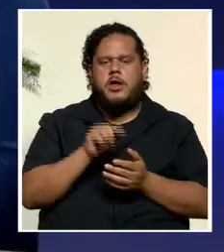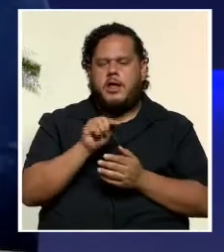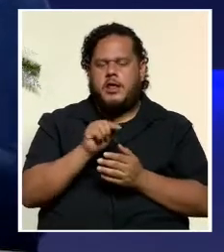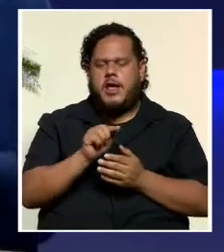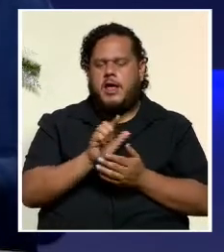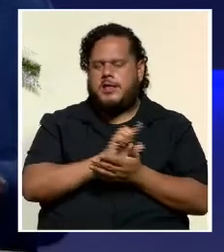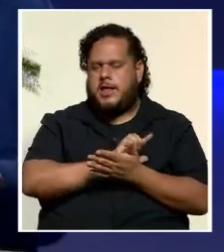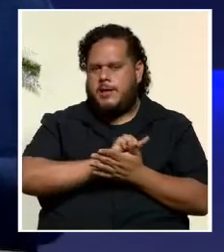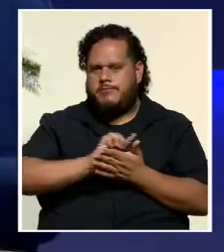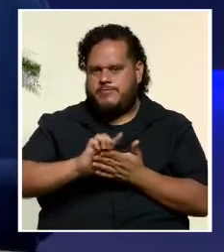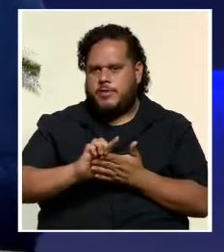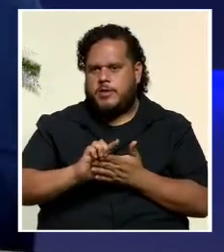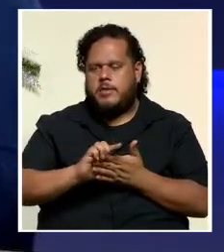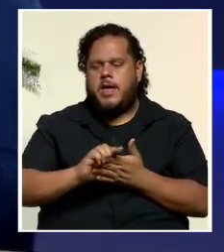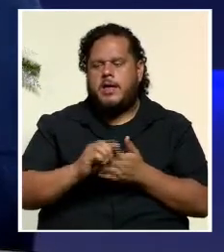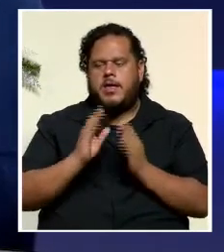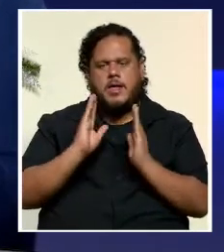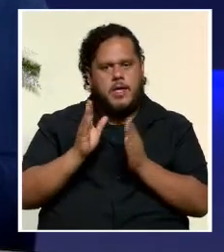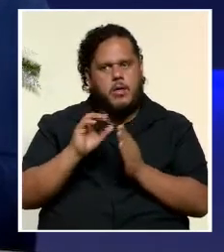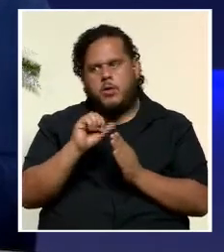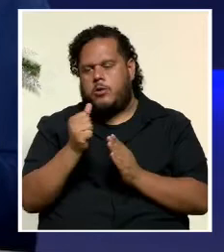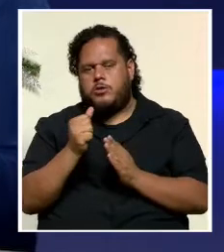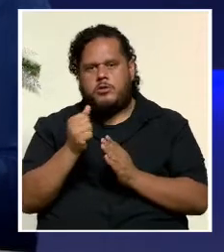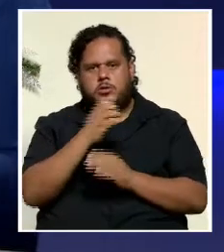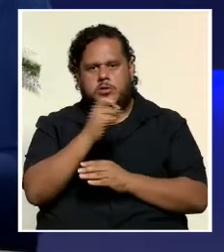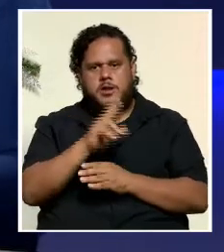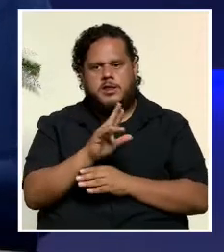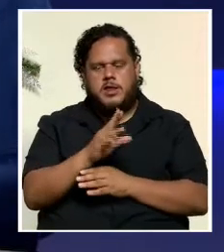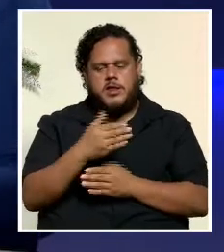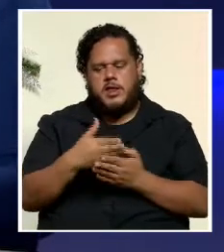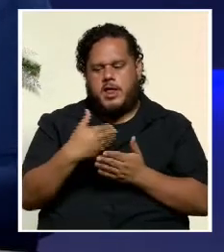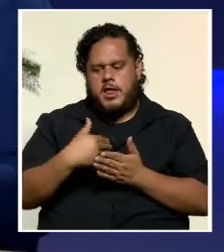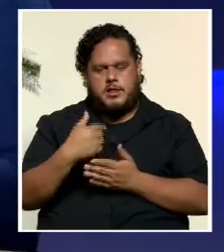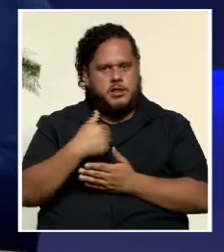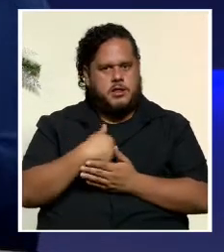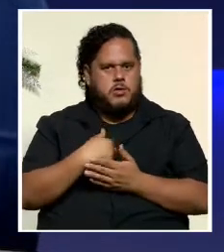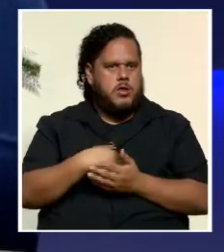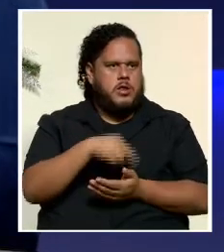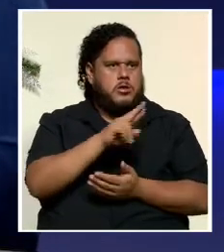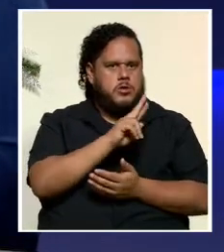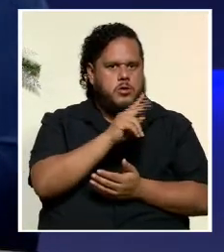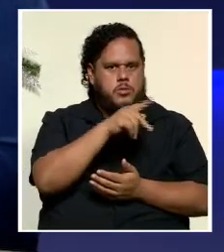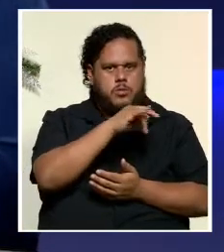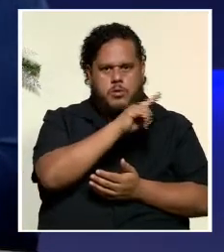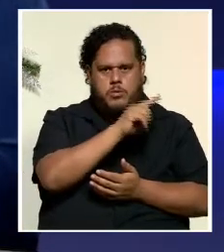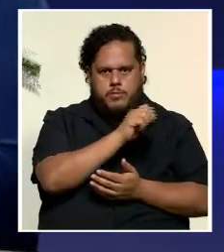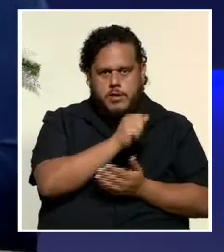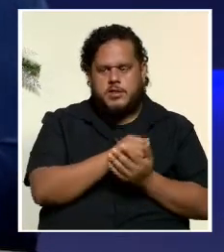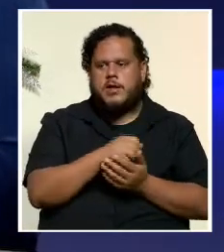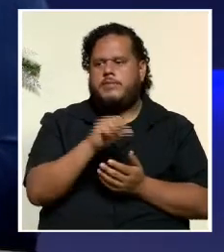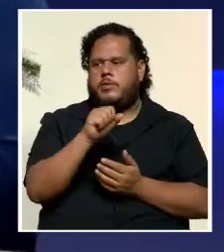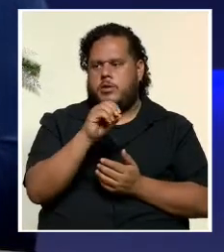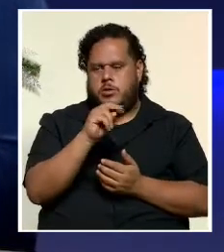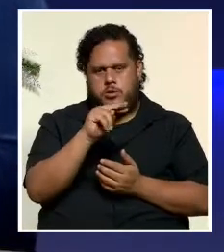que han dejado otros costarricenses antes que yo, ¿verdad? Desde don Rodolfo Pisa, doña Sonia